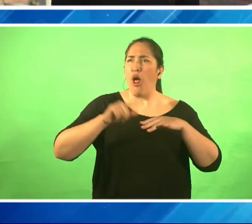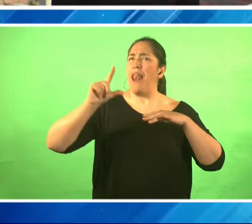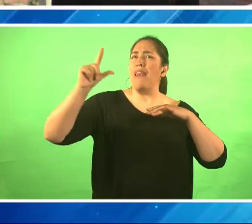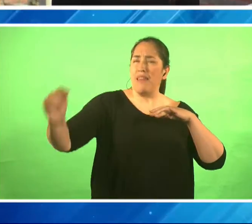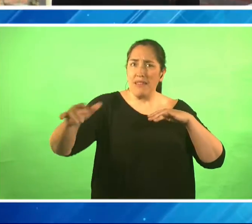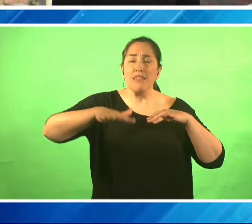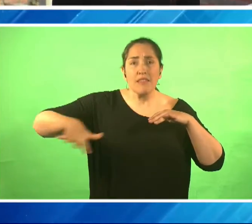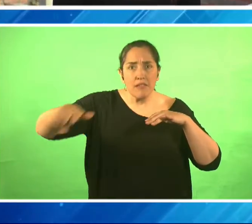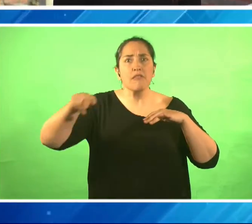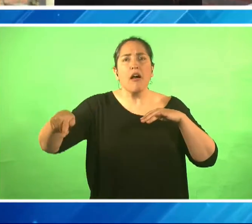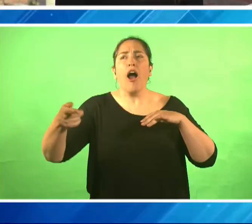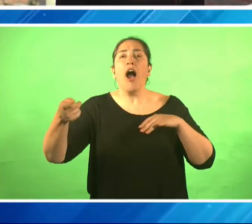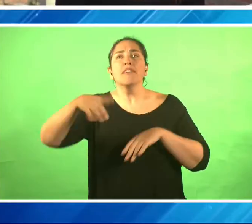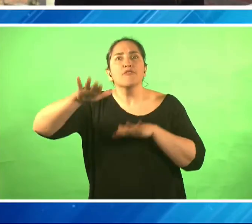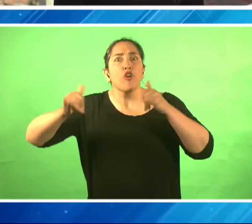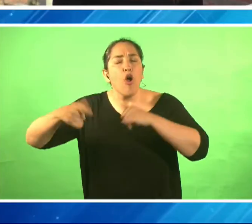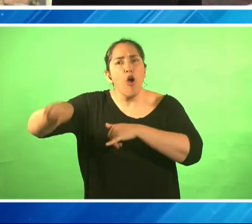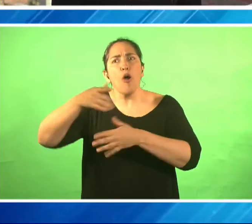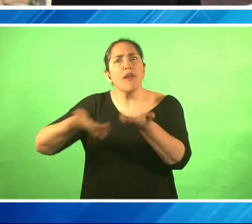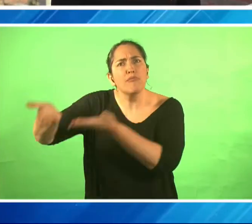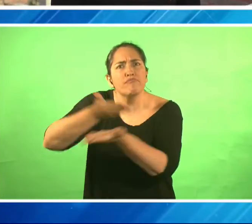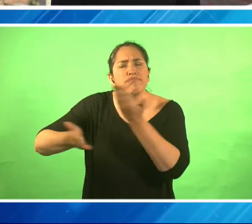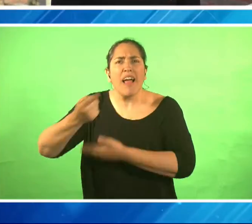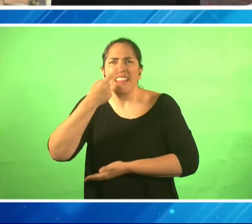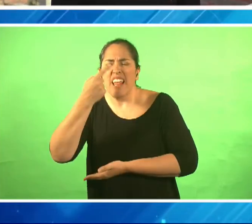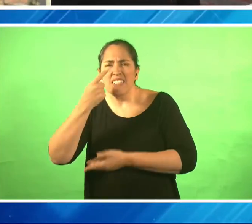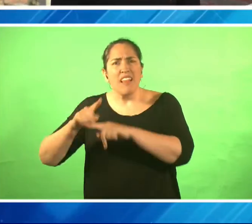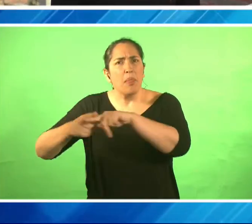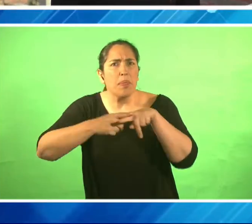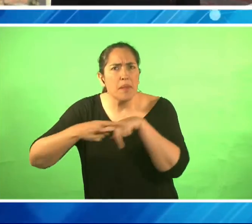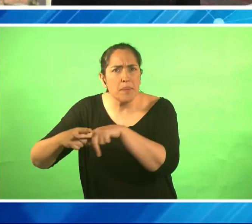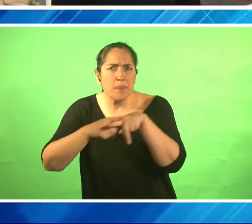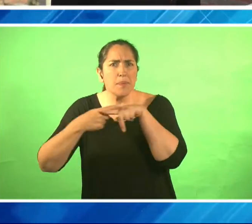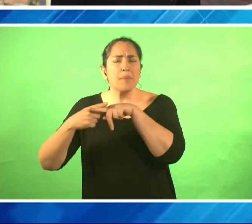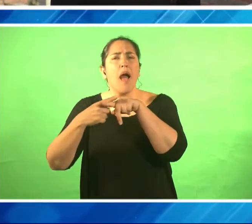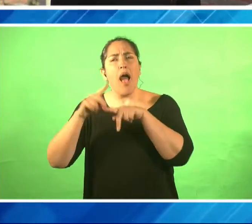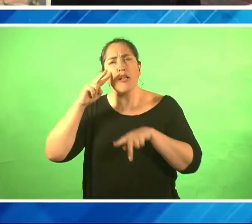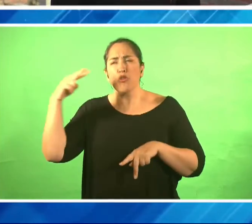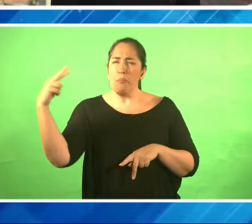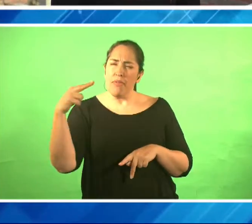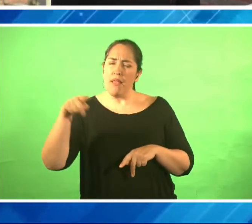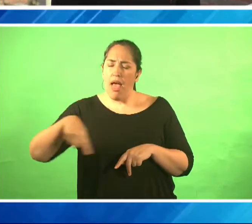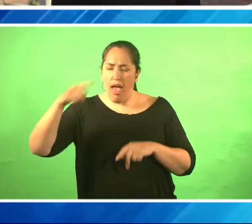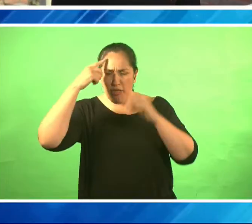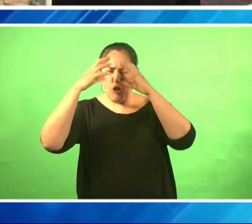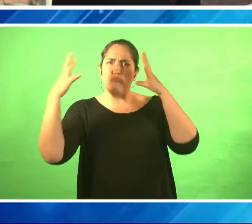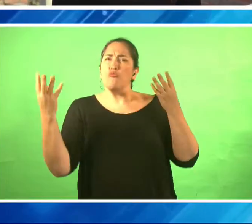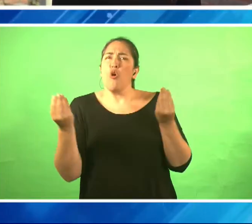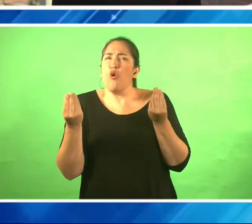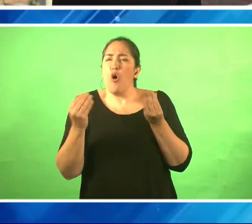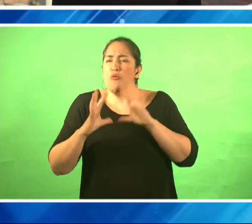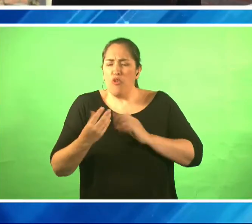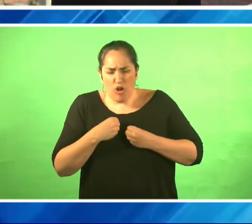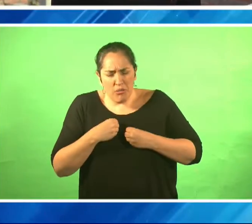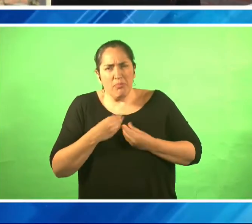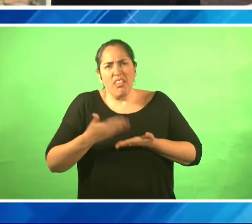partir de ahí surgen debates súper interesantes, tienen una visión muy particular de cómo se vive la